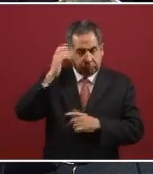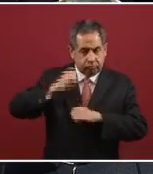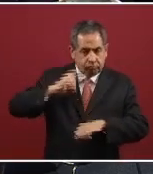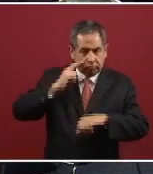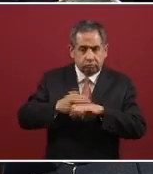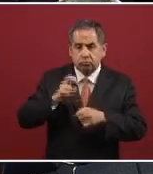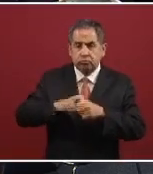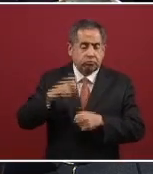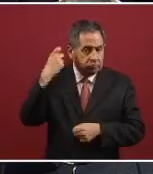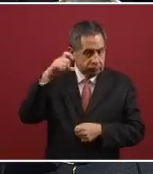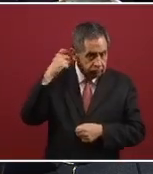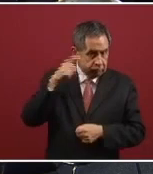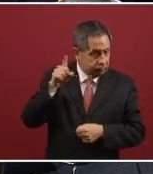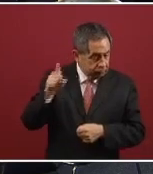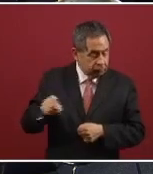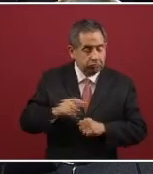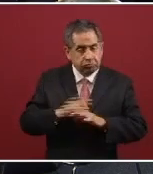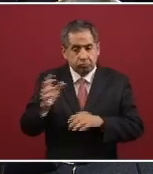pasada.